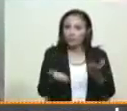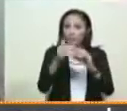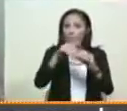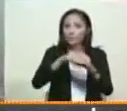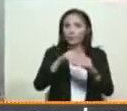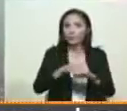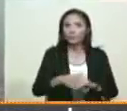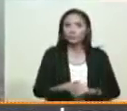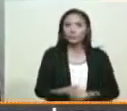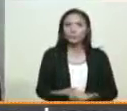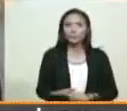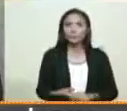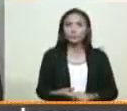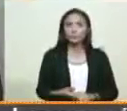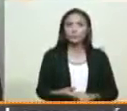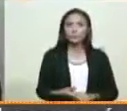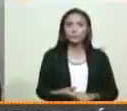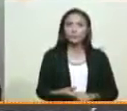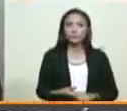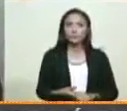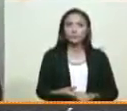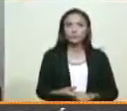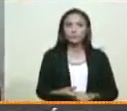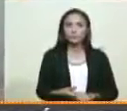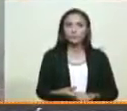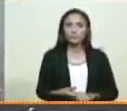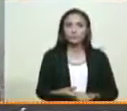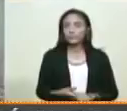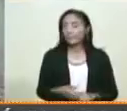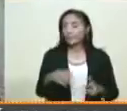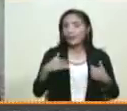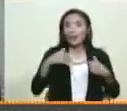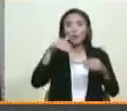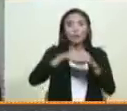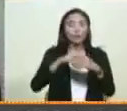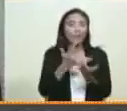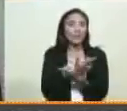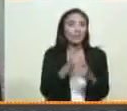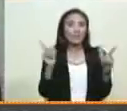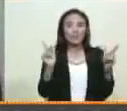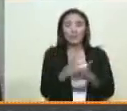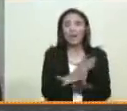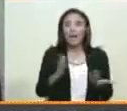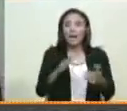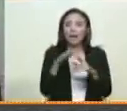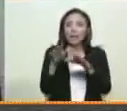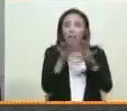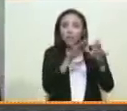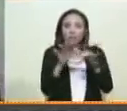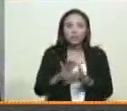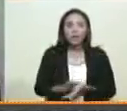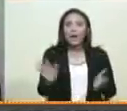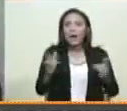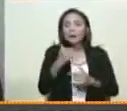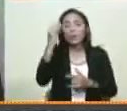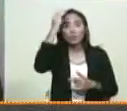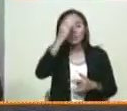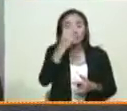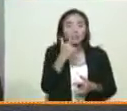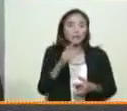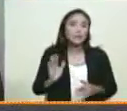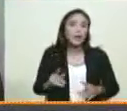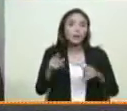Es más, les digo, voten libremente por quien les diga su conciencia.